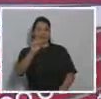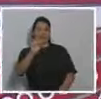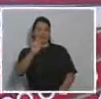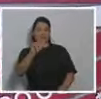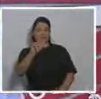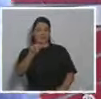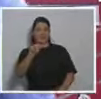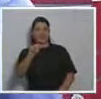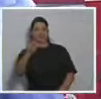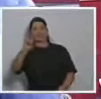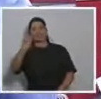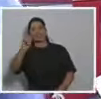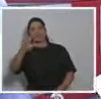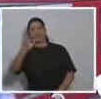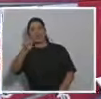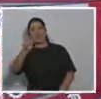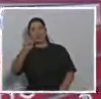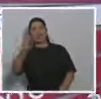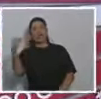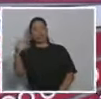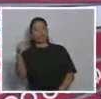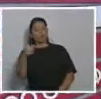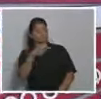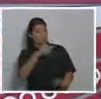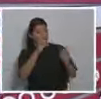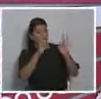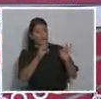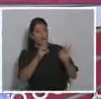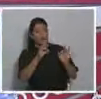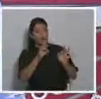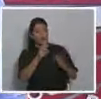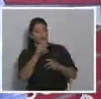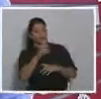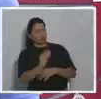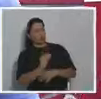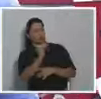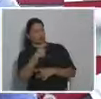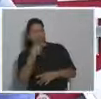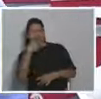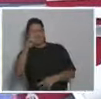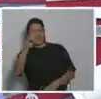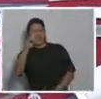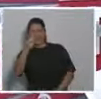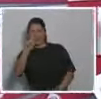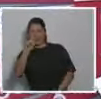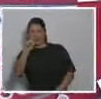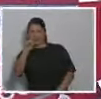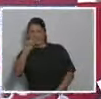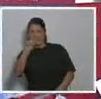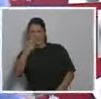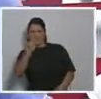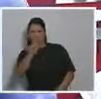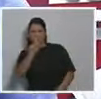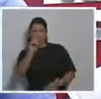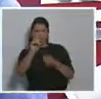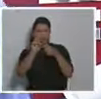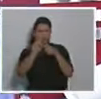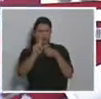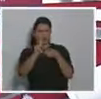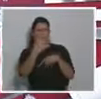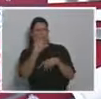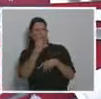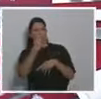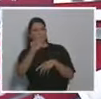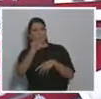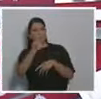le va? Bien, bien. ¿Todo bien? Usted muy carajillo, no le voy a decir don Mario. ¿Verdad, Mario? Mario viene de Alajuela.